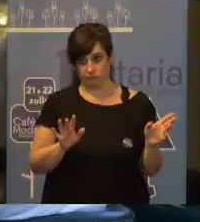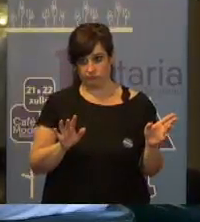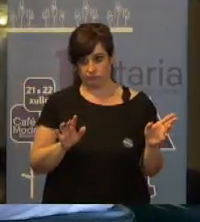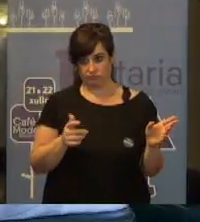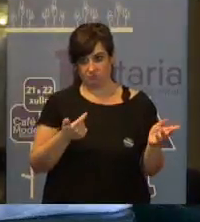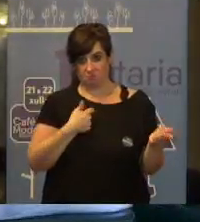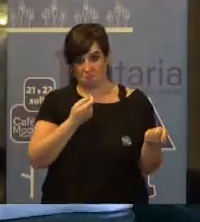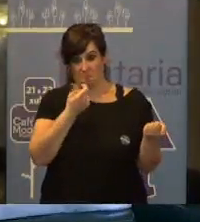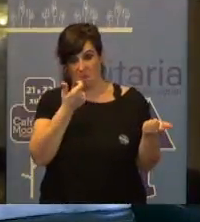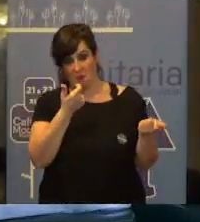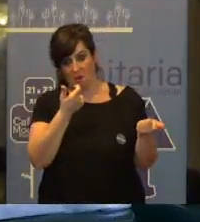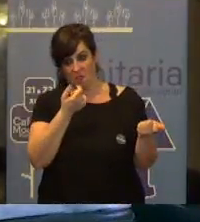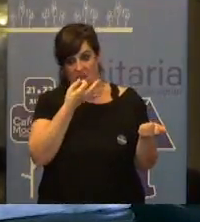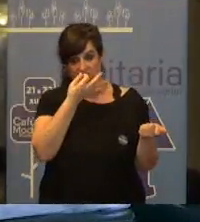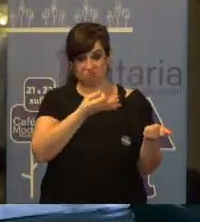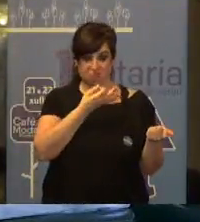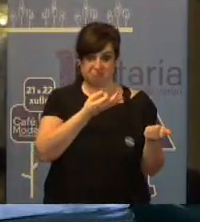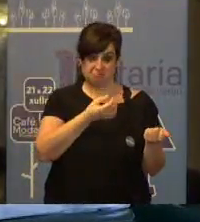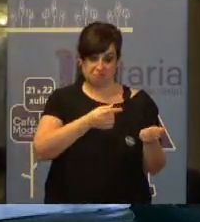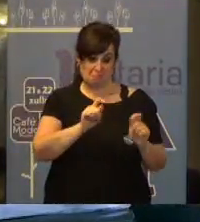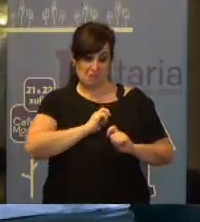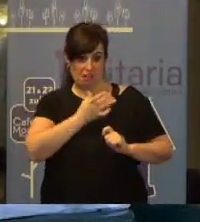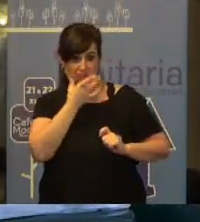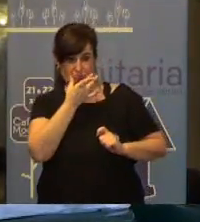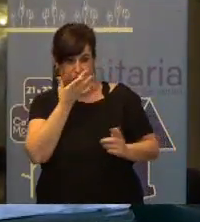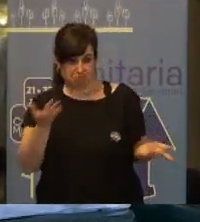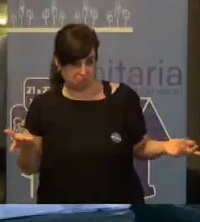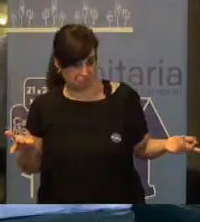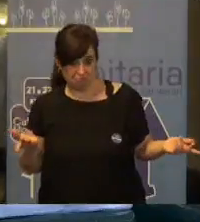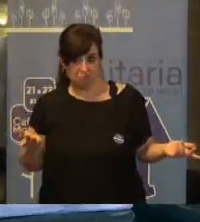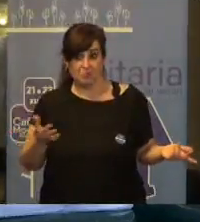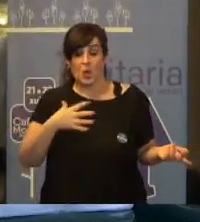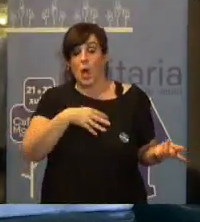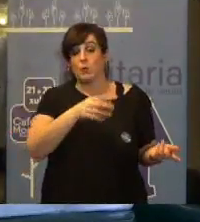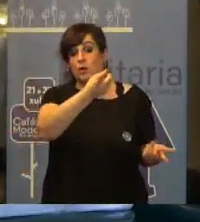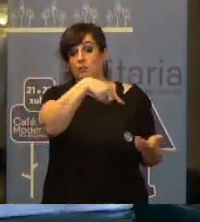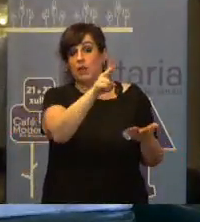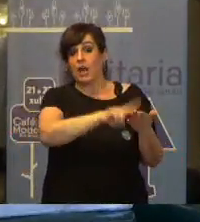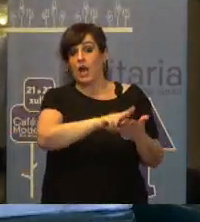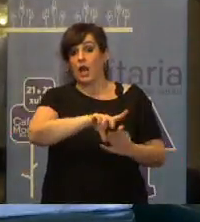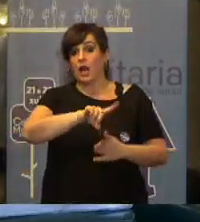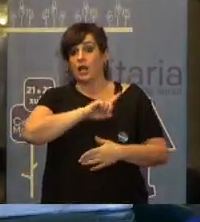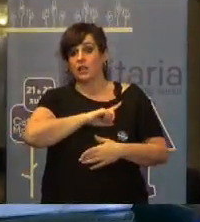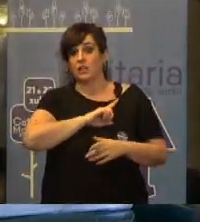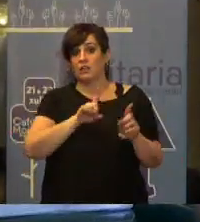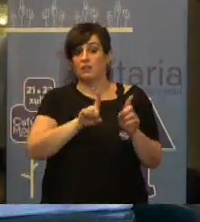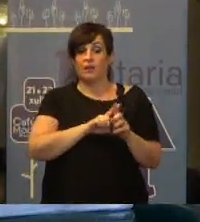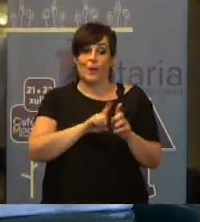tacticismo. O sea, mellor, bueno, me calificaré desde exceso de